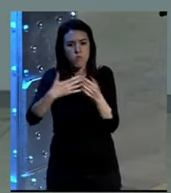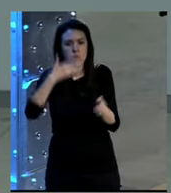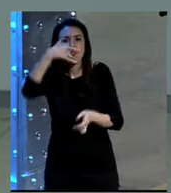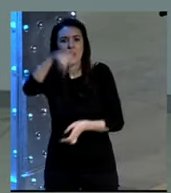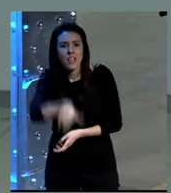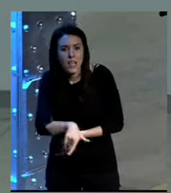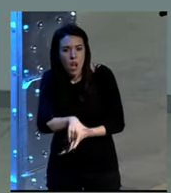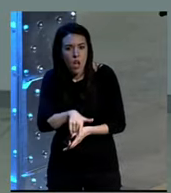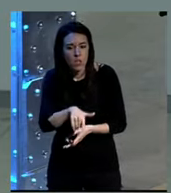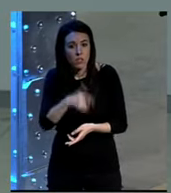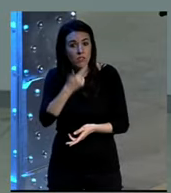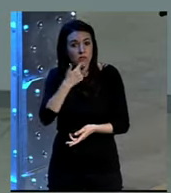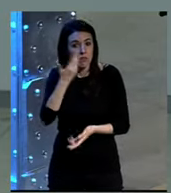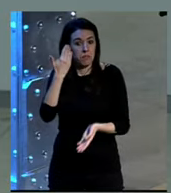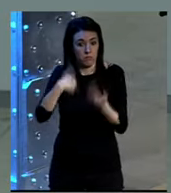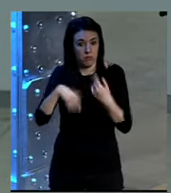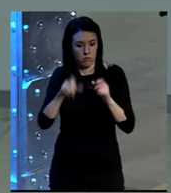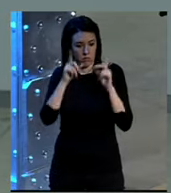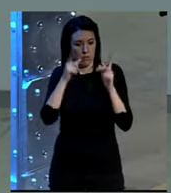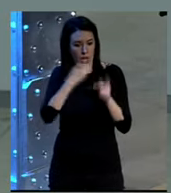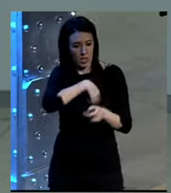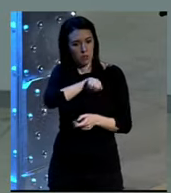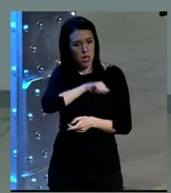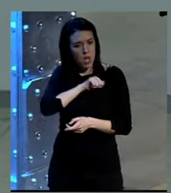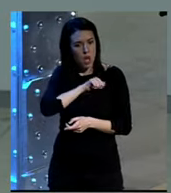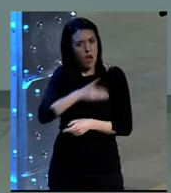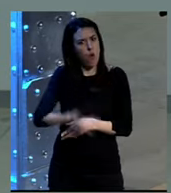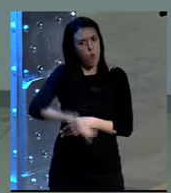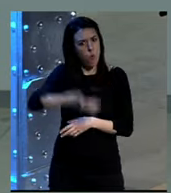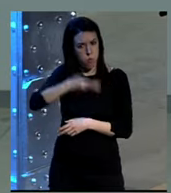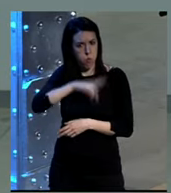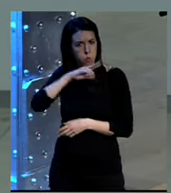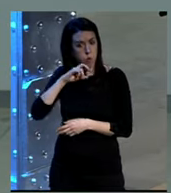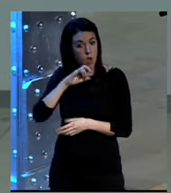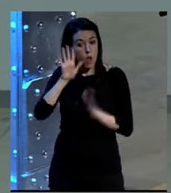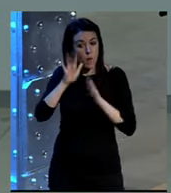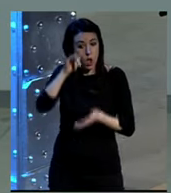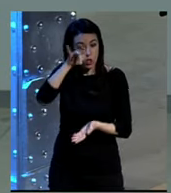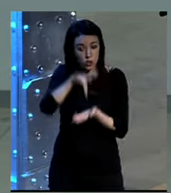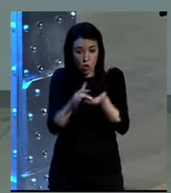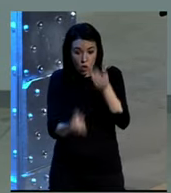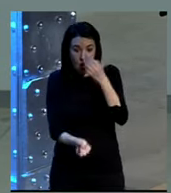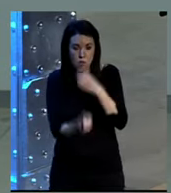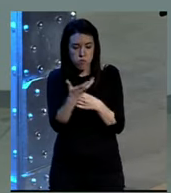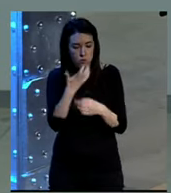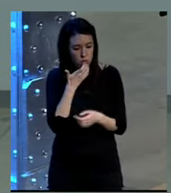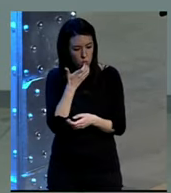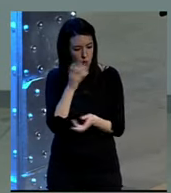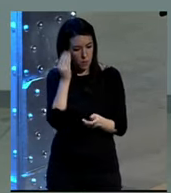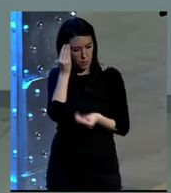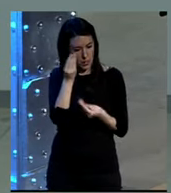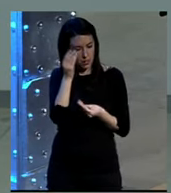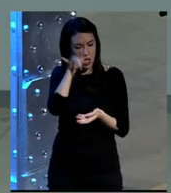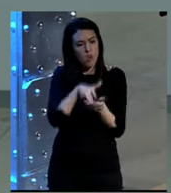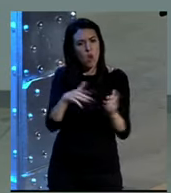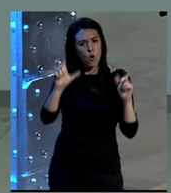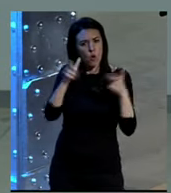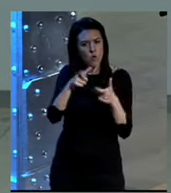que había un background importante en España. Pero ya desde el momento de nacimiento, si uno lo piensa, nace el cuerpo en el